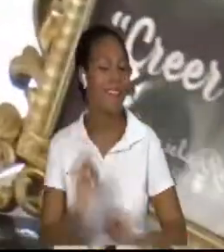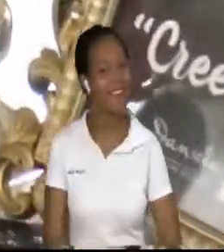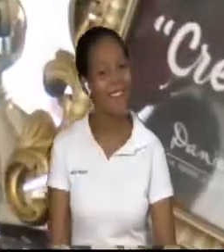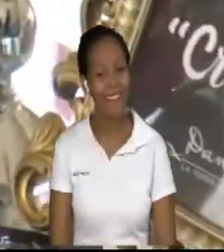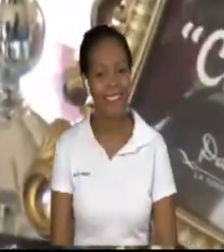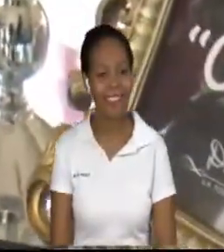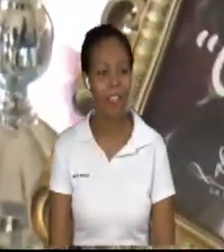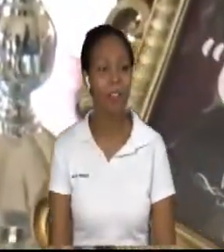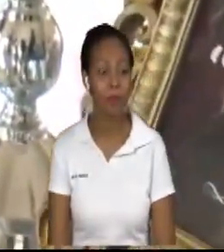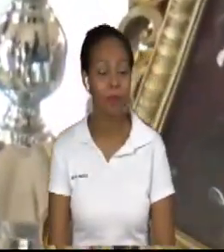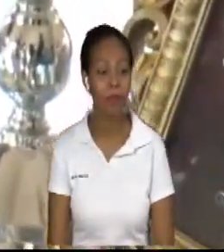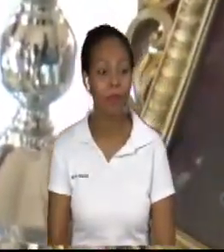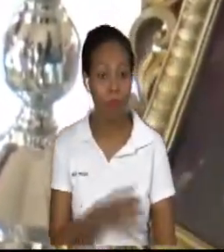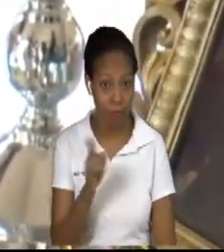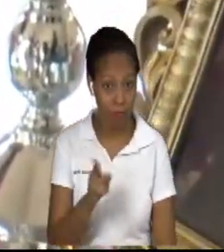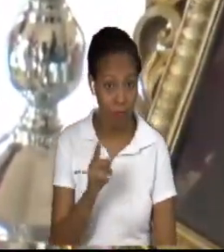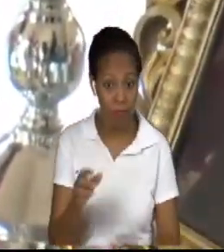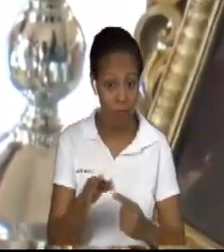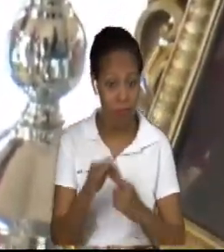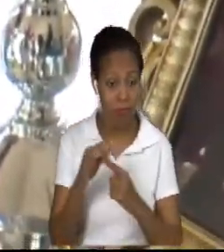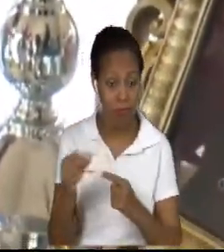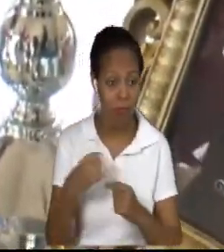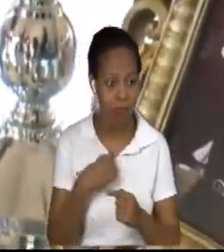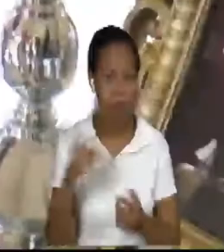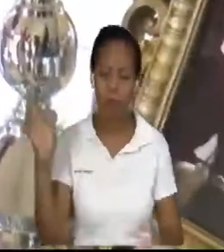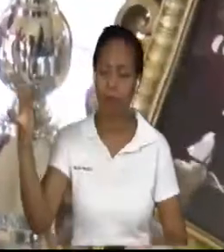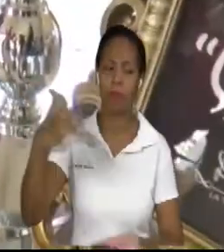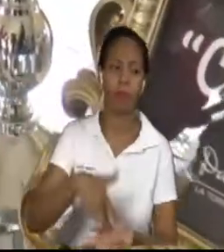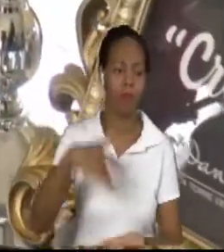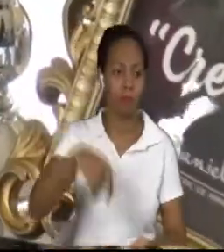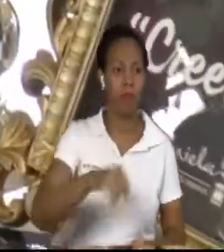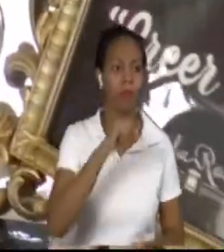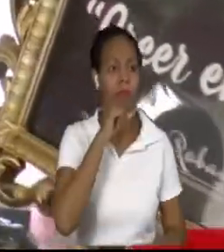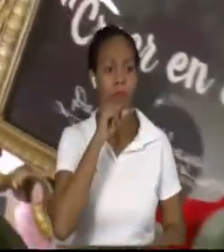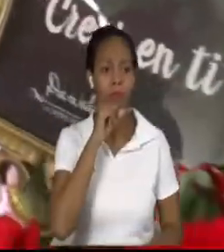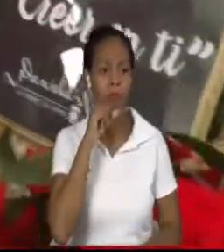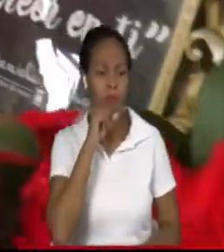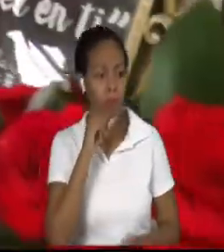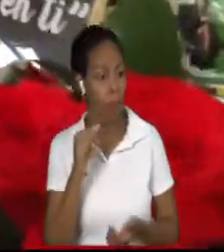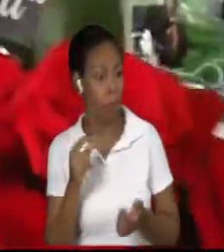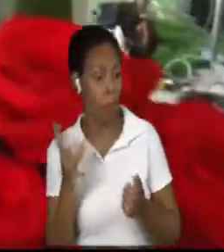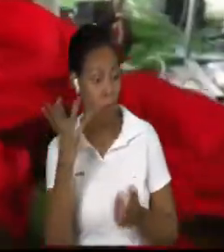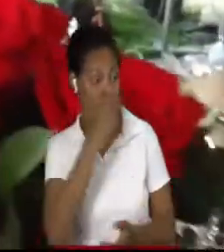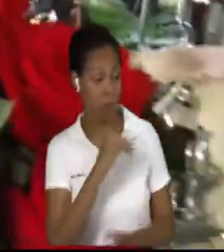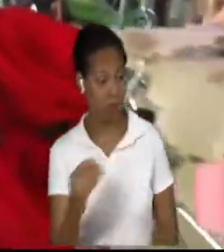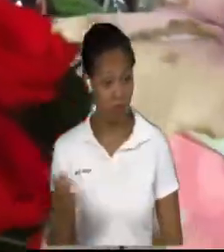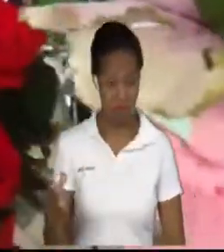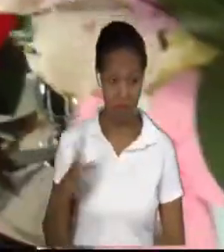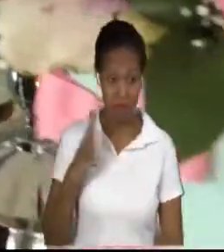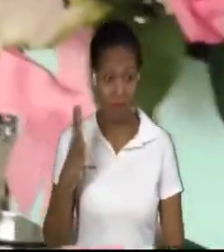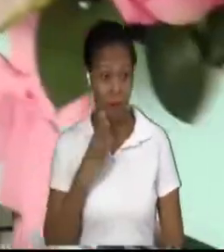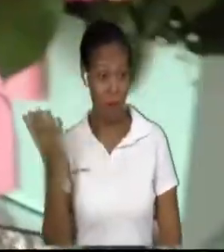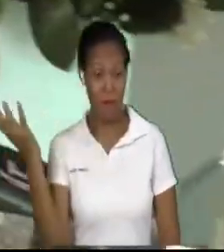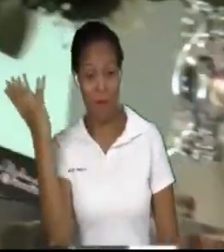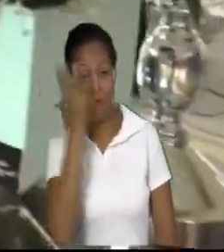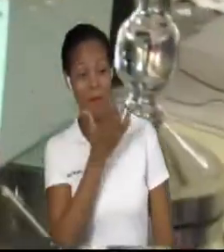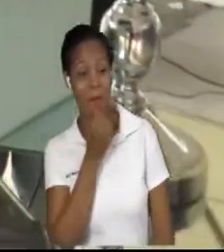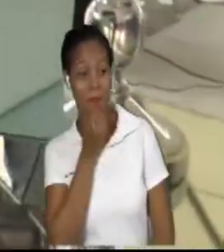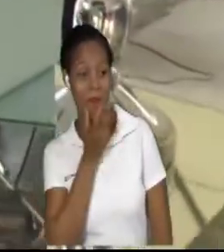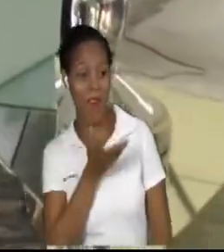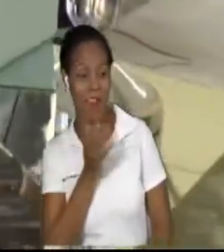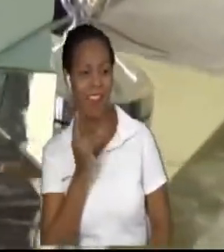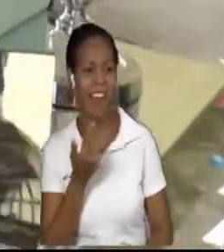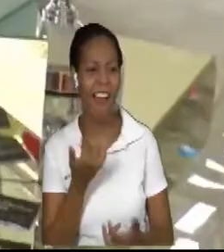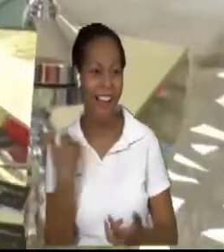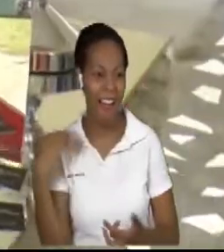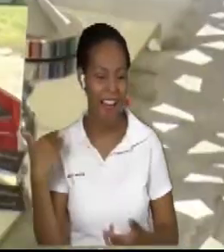Mavit que fueron los primeros en llegar a nuestra ciudad e imponer este estilo elegante, este estilo bonito, este estilo de que ya no